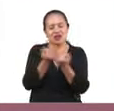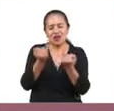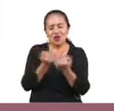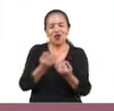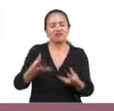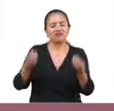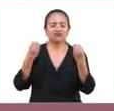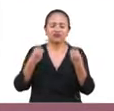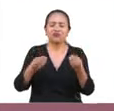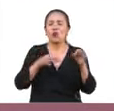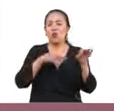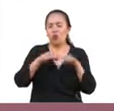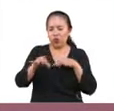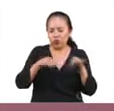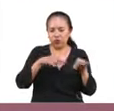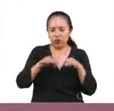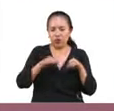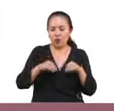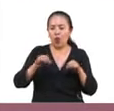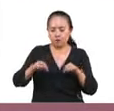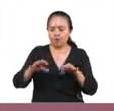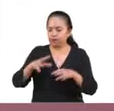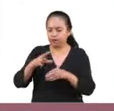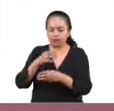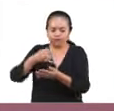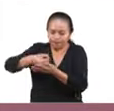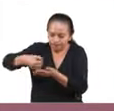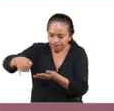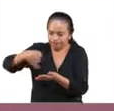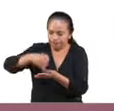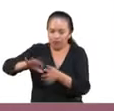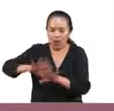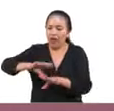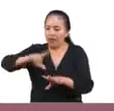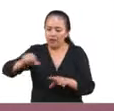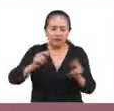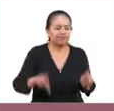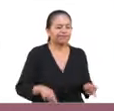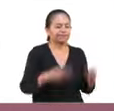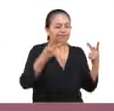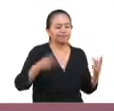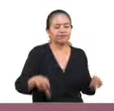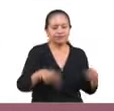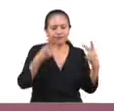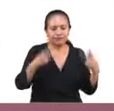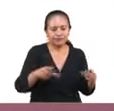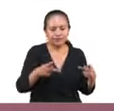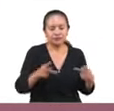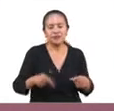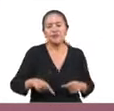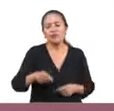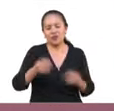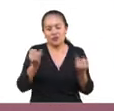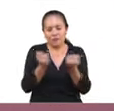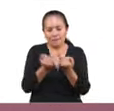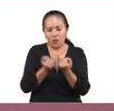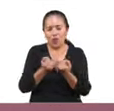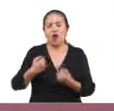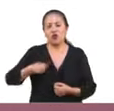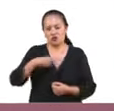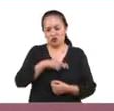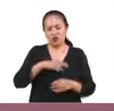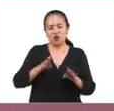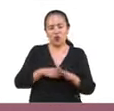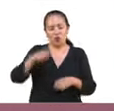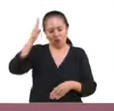dedicadas al mismo tiempo a comercializar lo que se produce sin perder de vista que también muchas veces, como jefas del